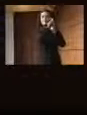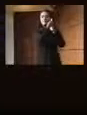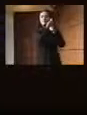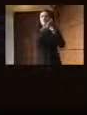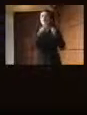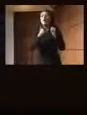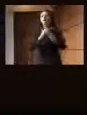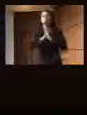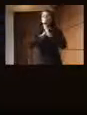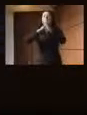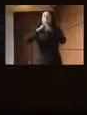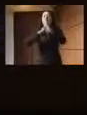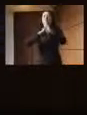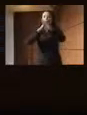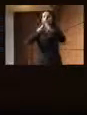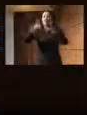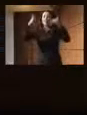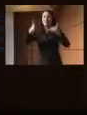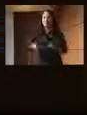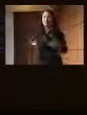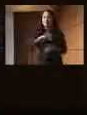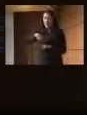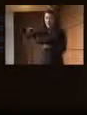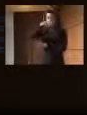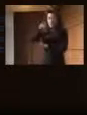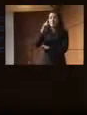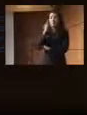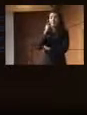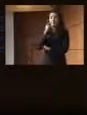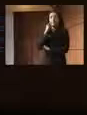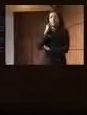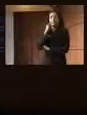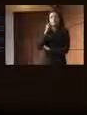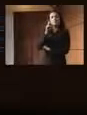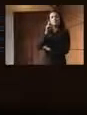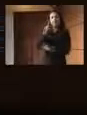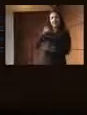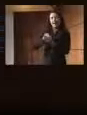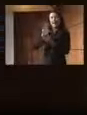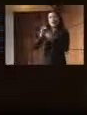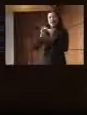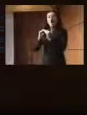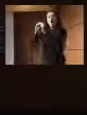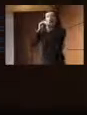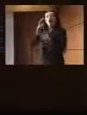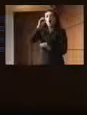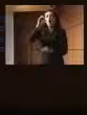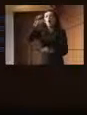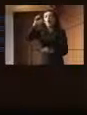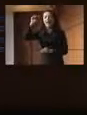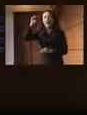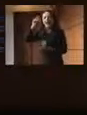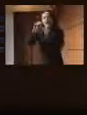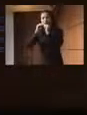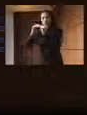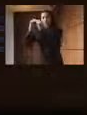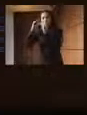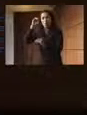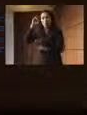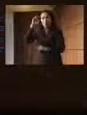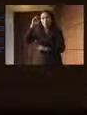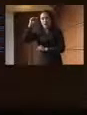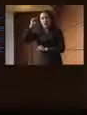prevención de la discapacidad. Si ustedes se van a esa convención de la OEA del año 99, la Convención de Guatemala,